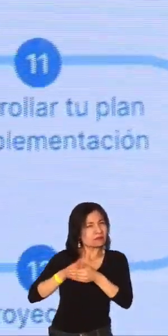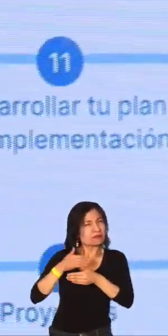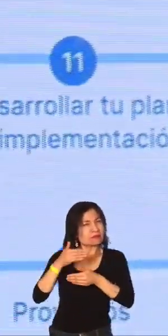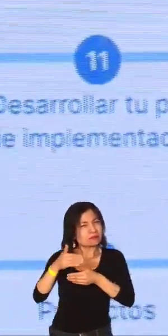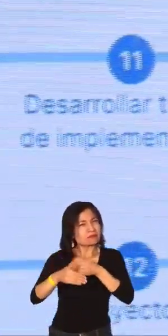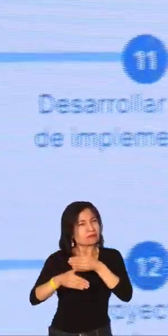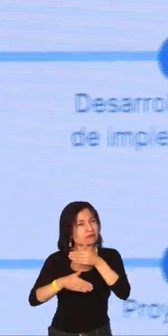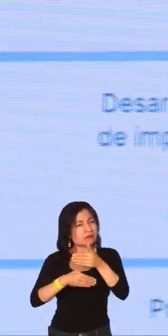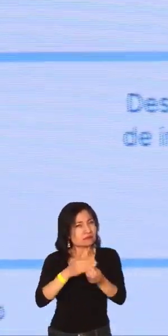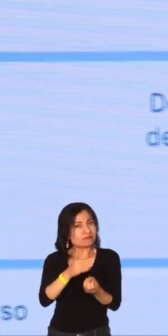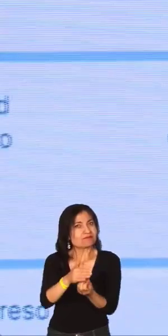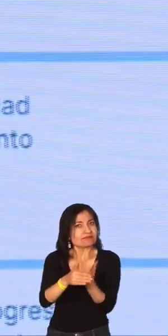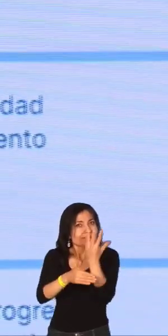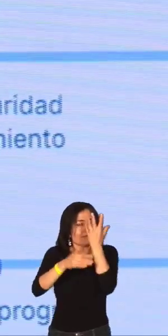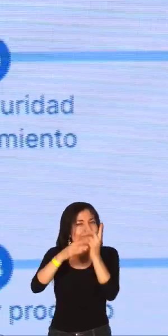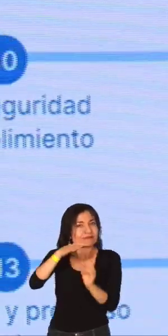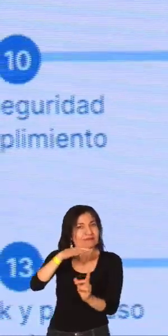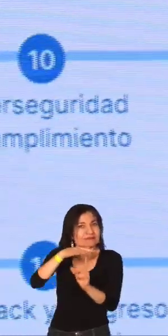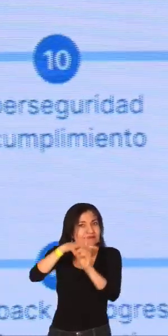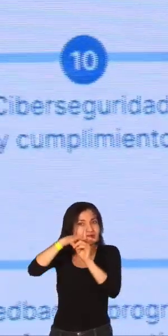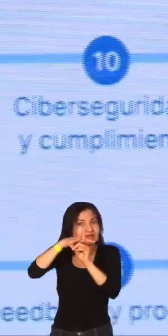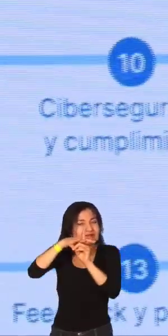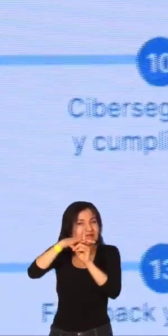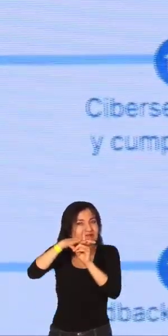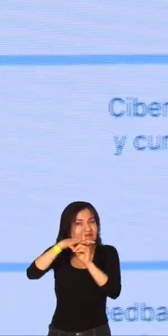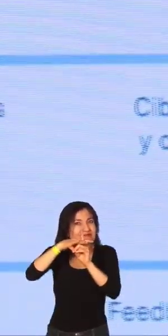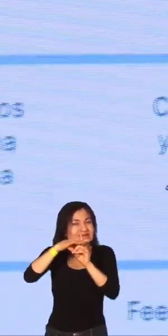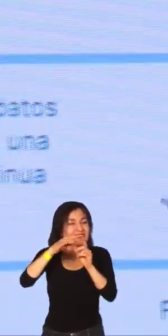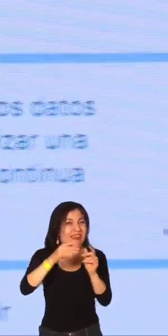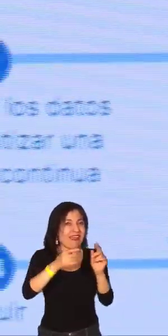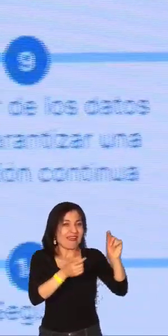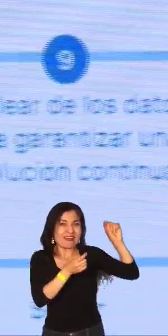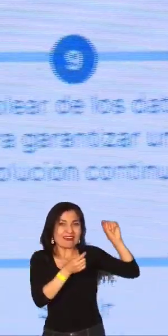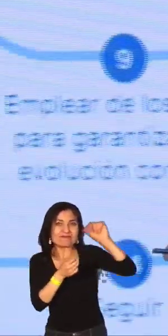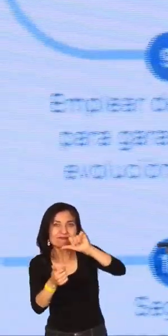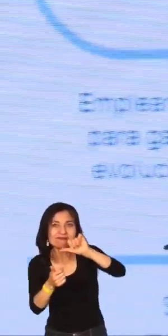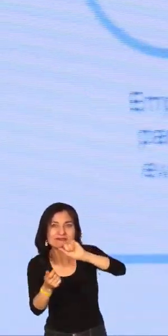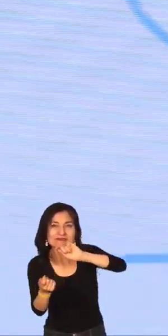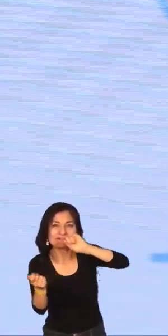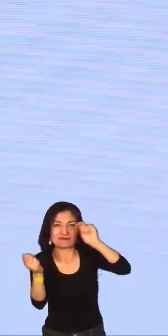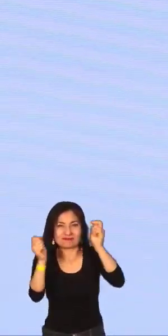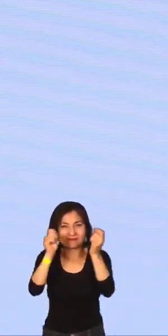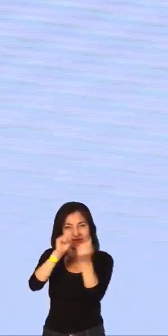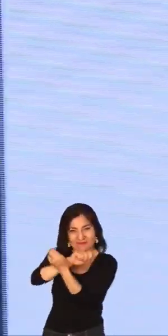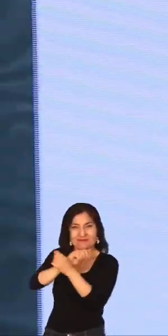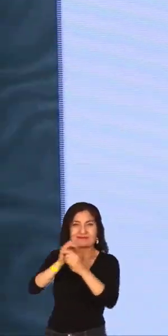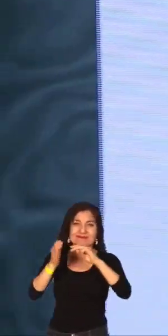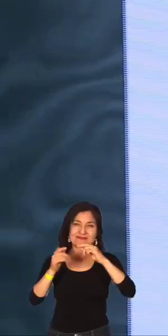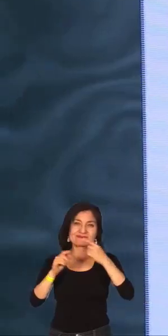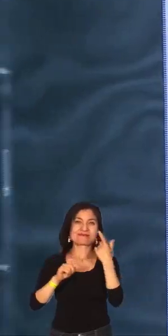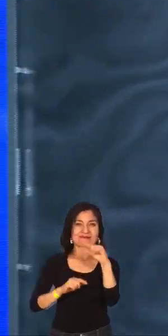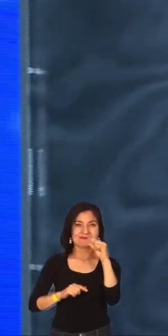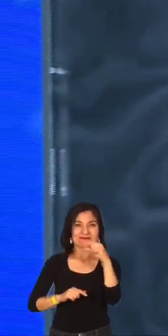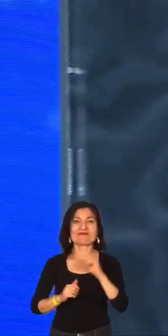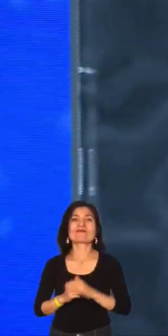una y un ecosistema para la inversión en transformación digital. Además de esto,